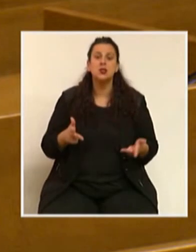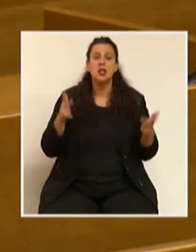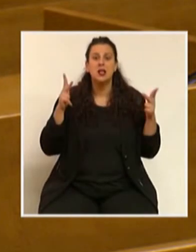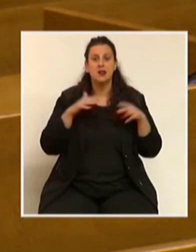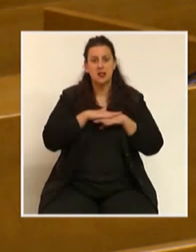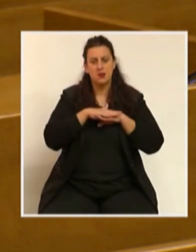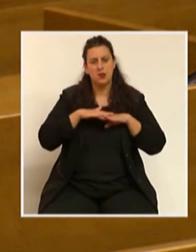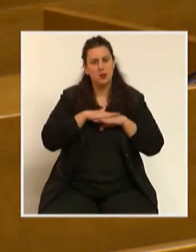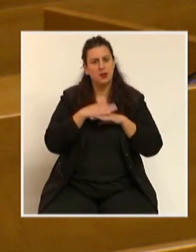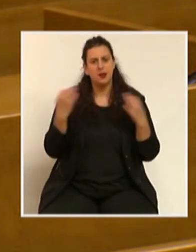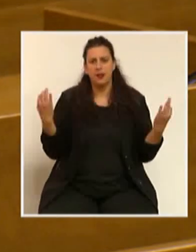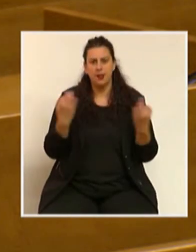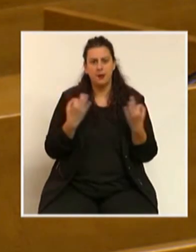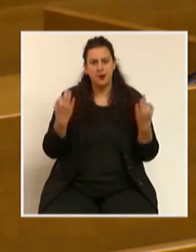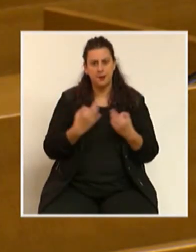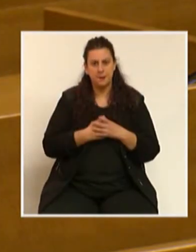fundamentales.